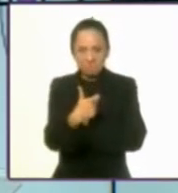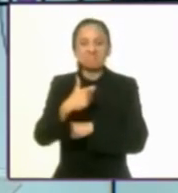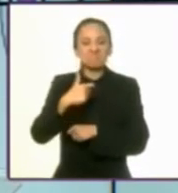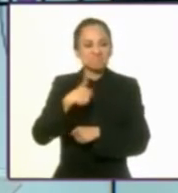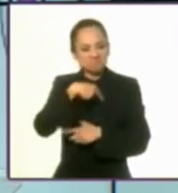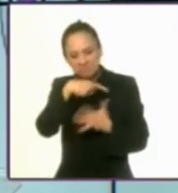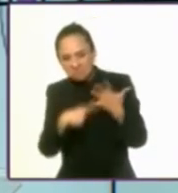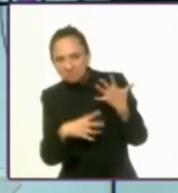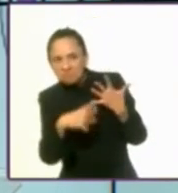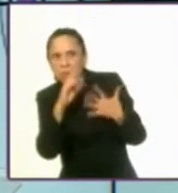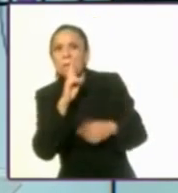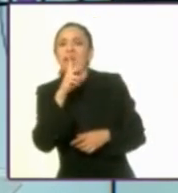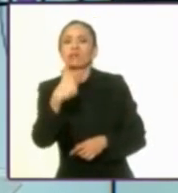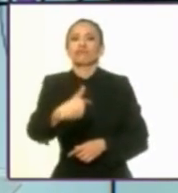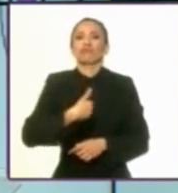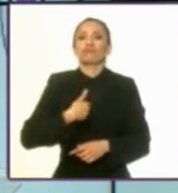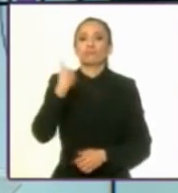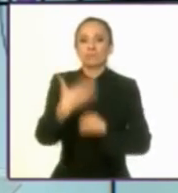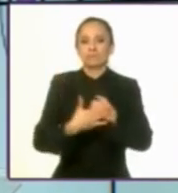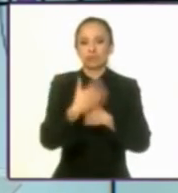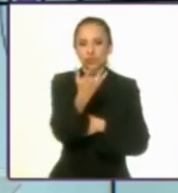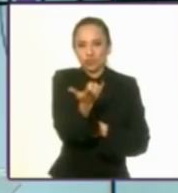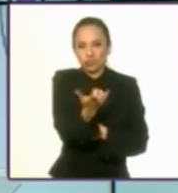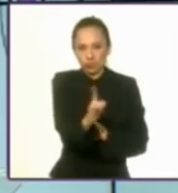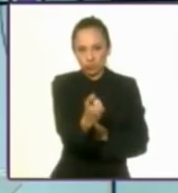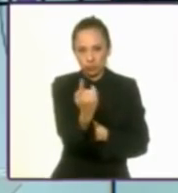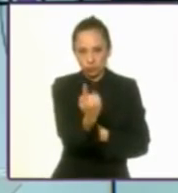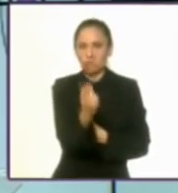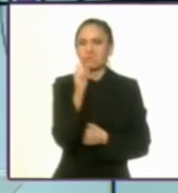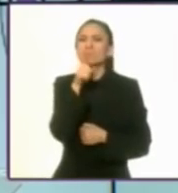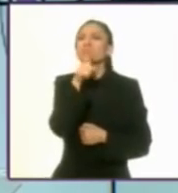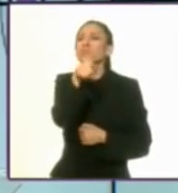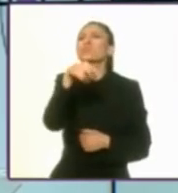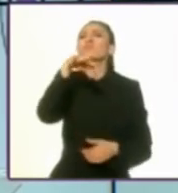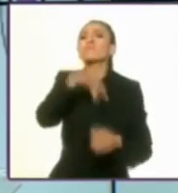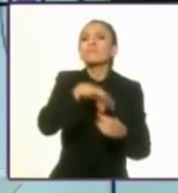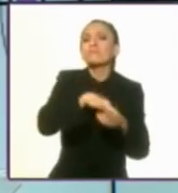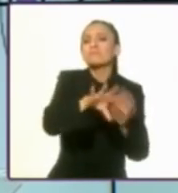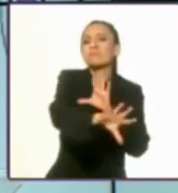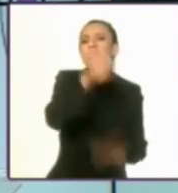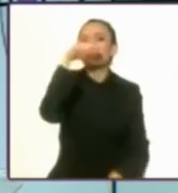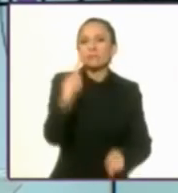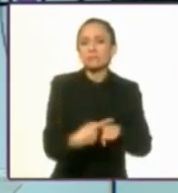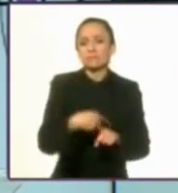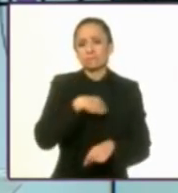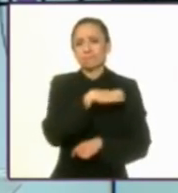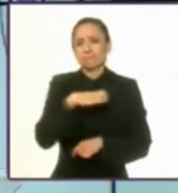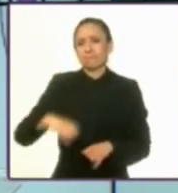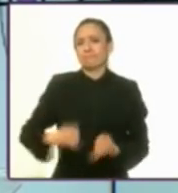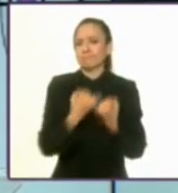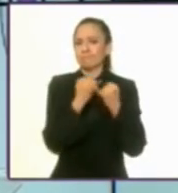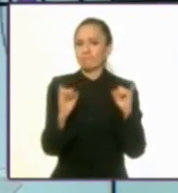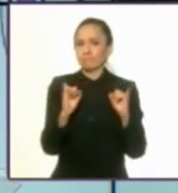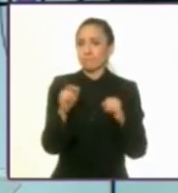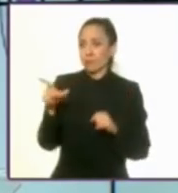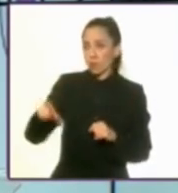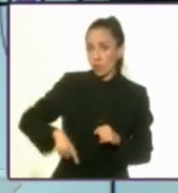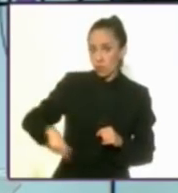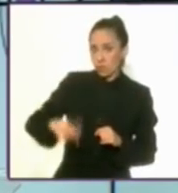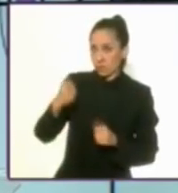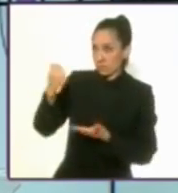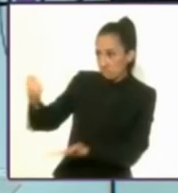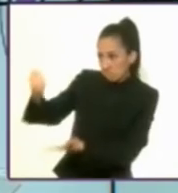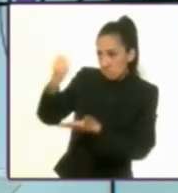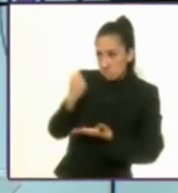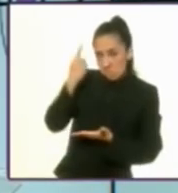primero de julio vota por la única candidata independiente que no recibe ni un recurso recurso público para